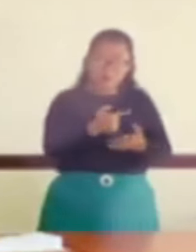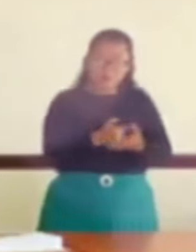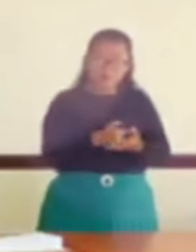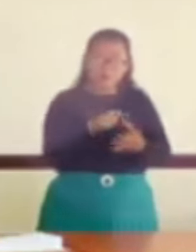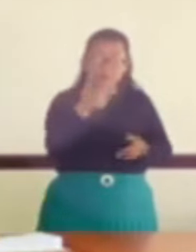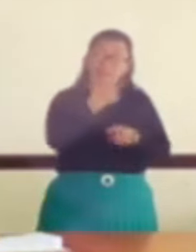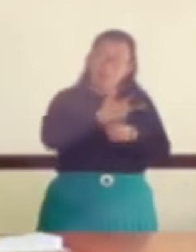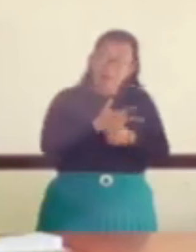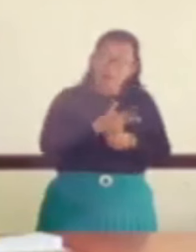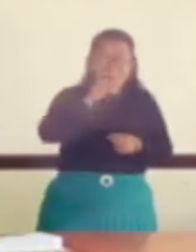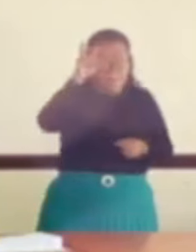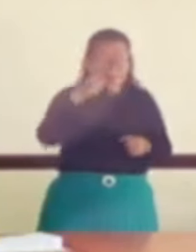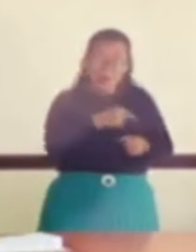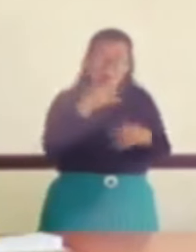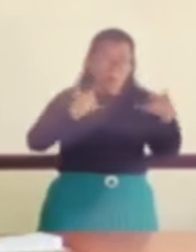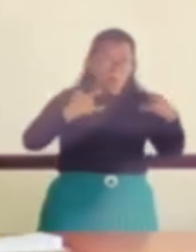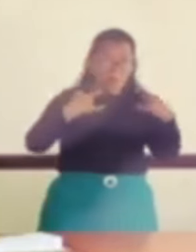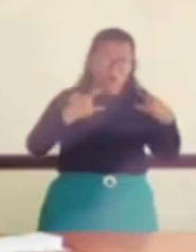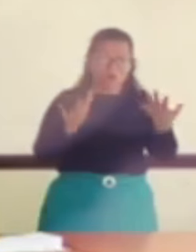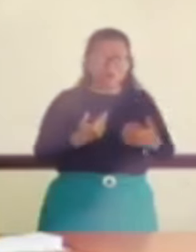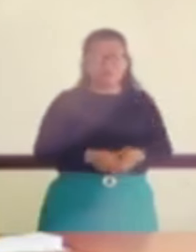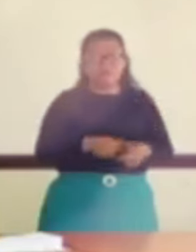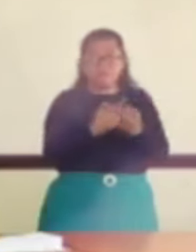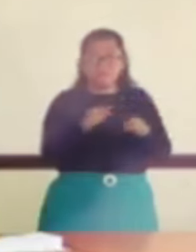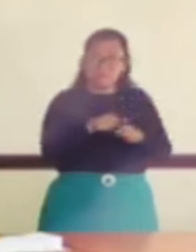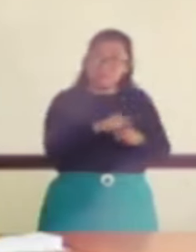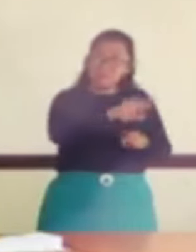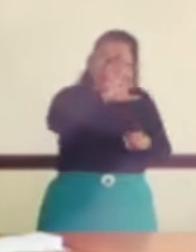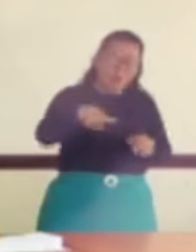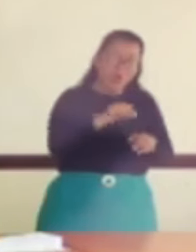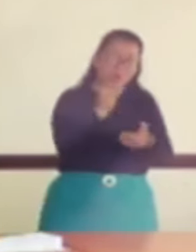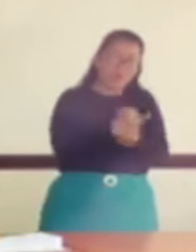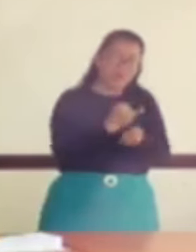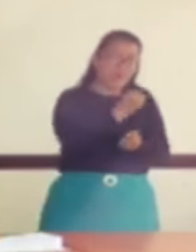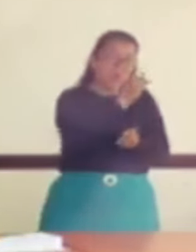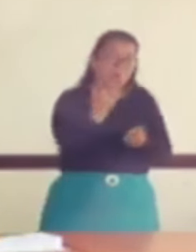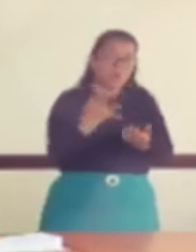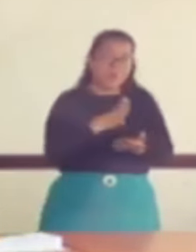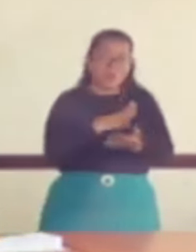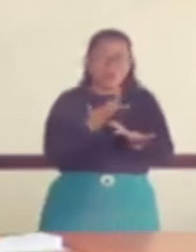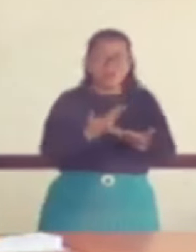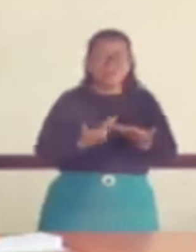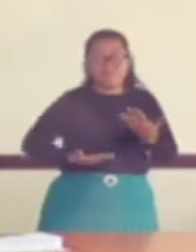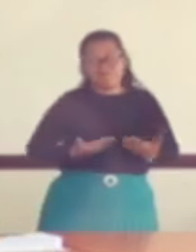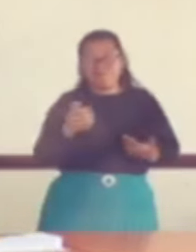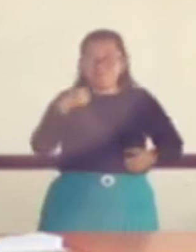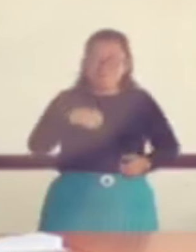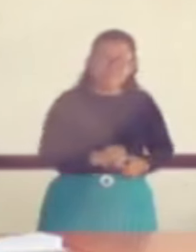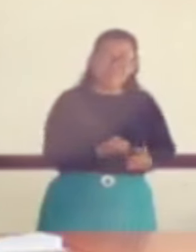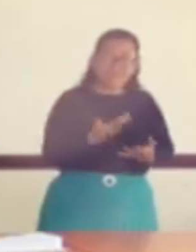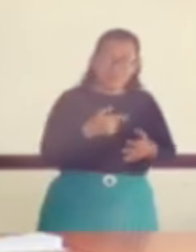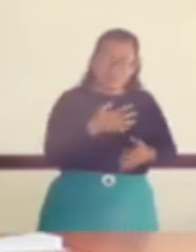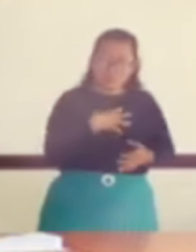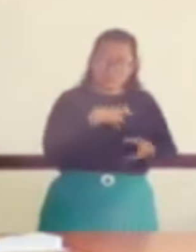diligencias urgentes. Ahora bien, en cuanto a los alcances de una investigación, lamentablemente, en la parte administrativa nosotros solo